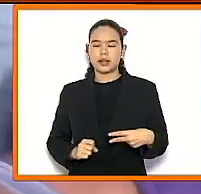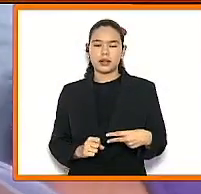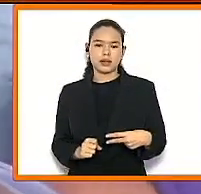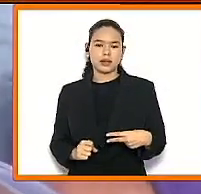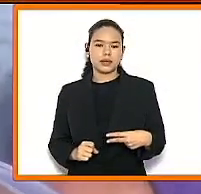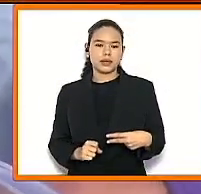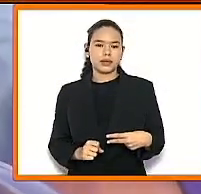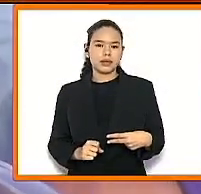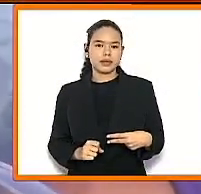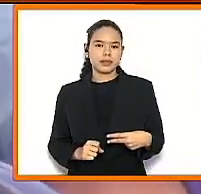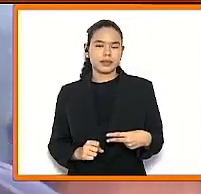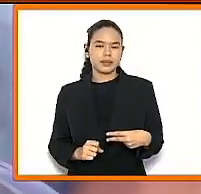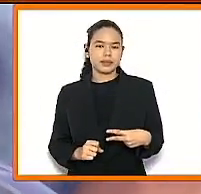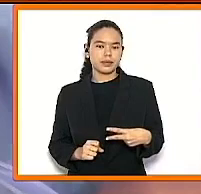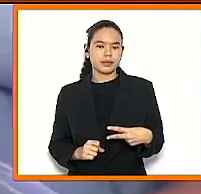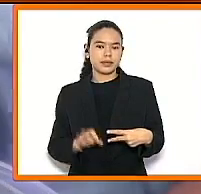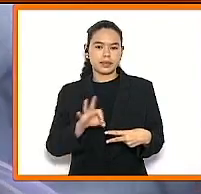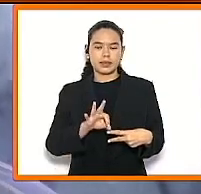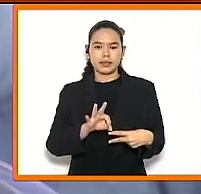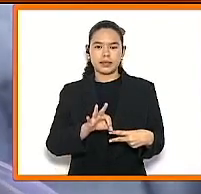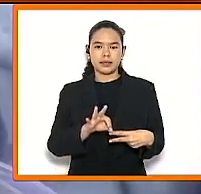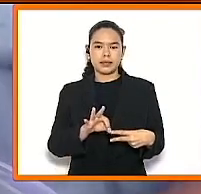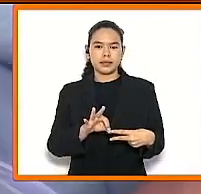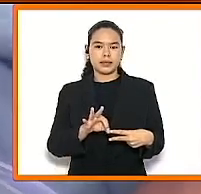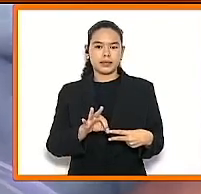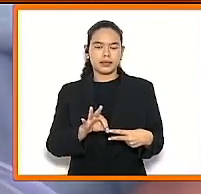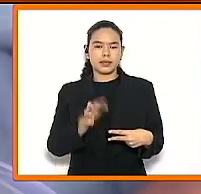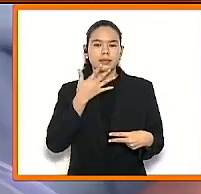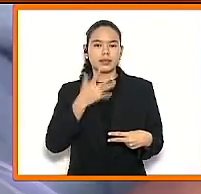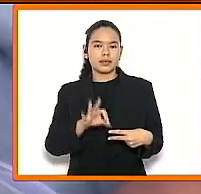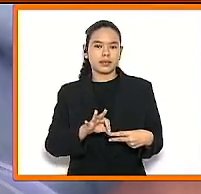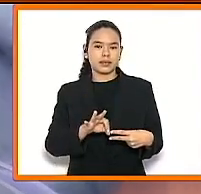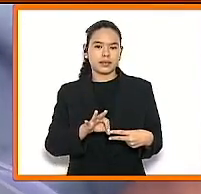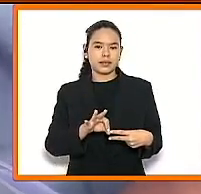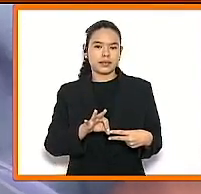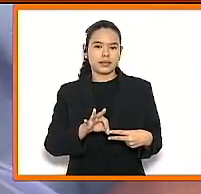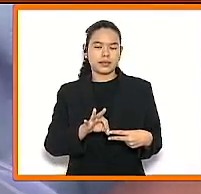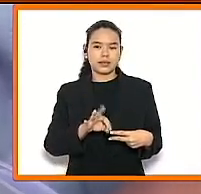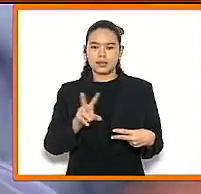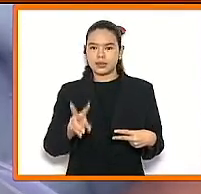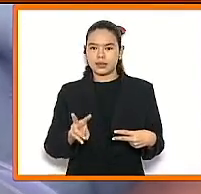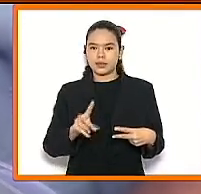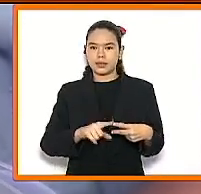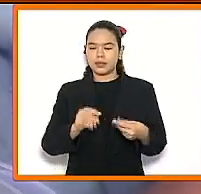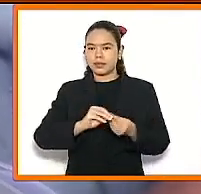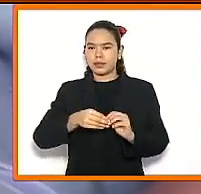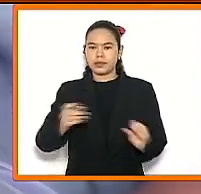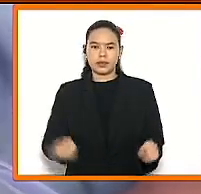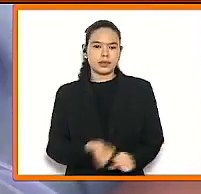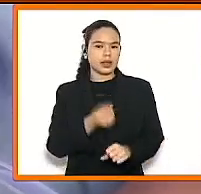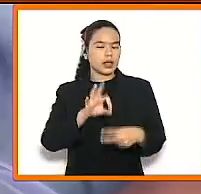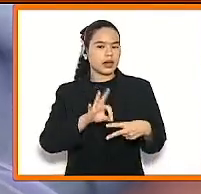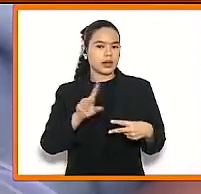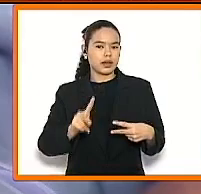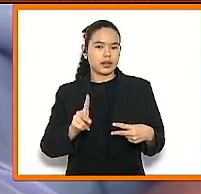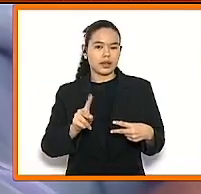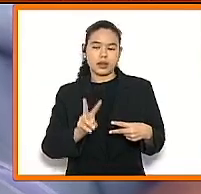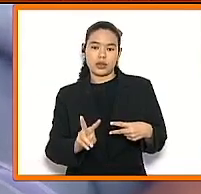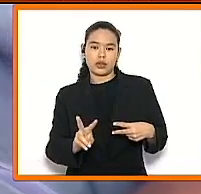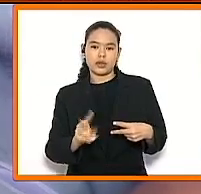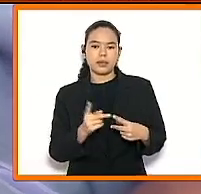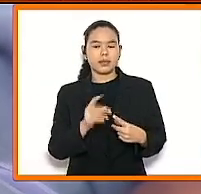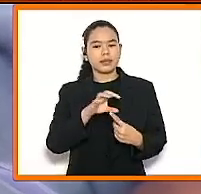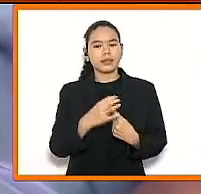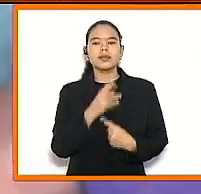es el 9, segundo dígito, suerte. Primer número ganador, 92, con su